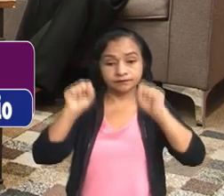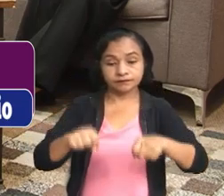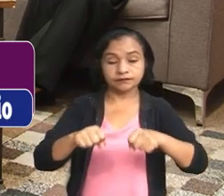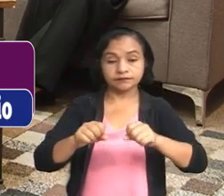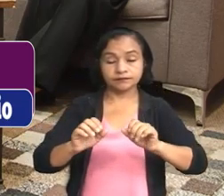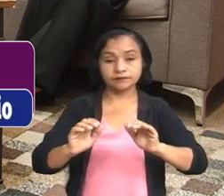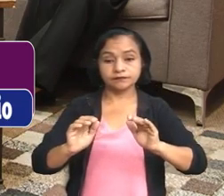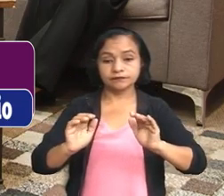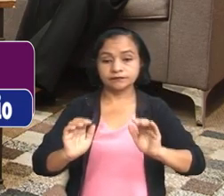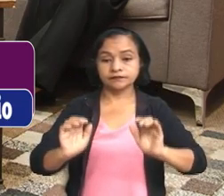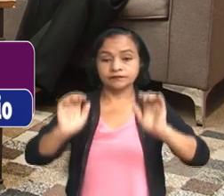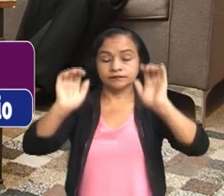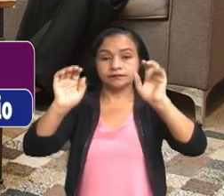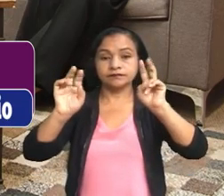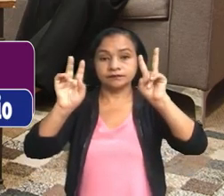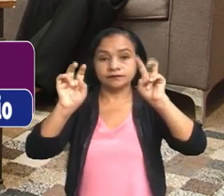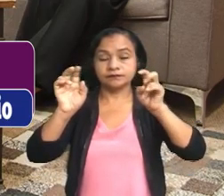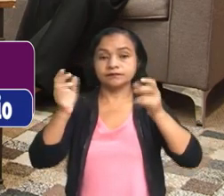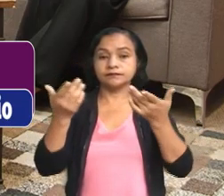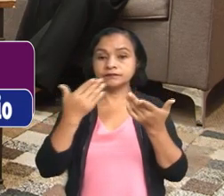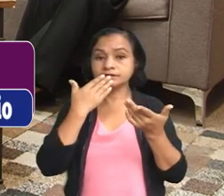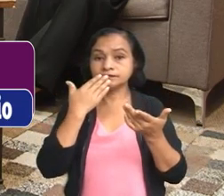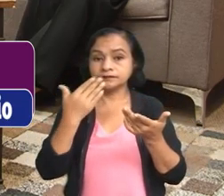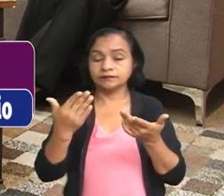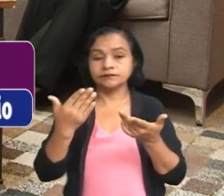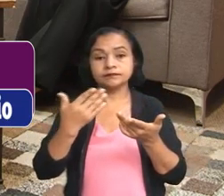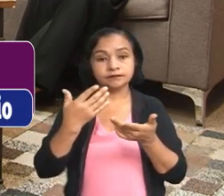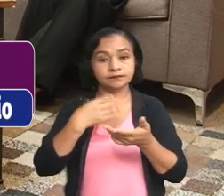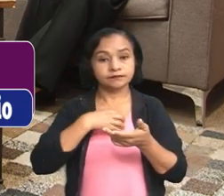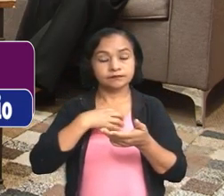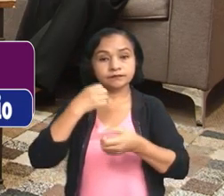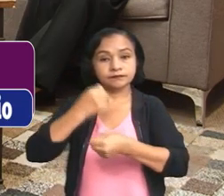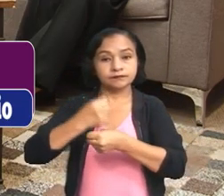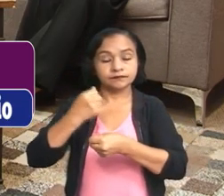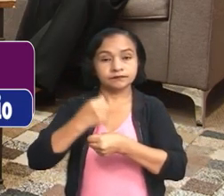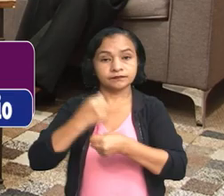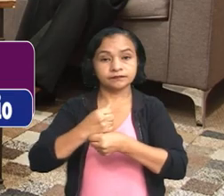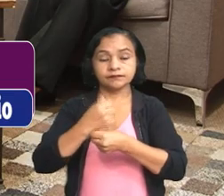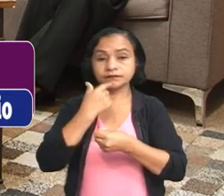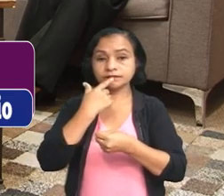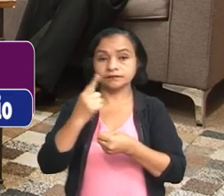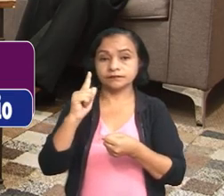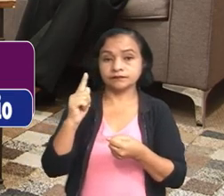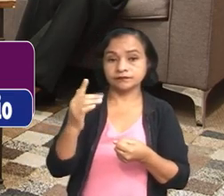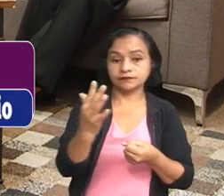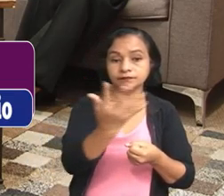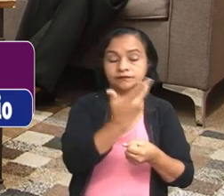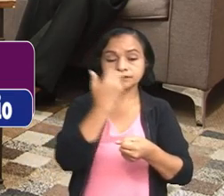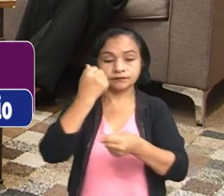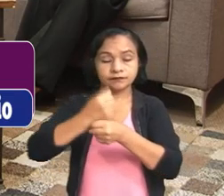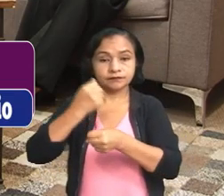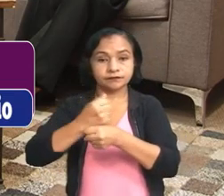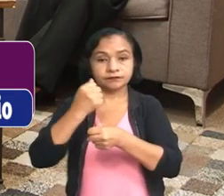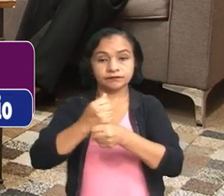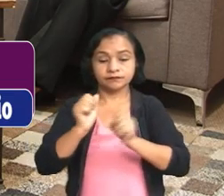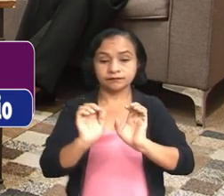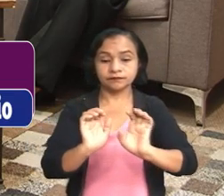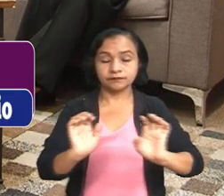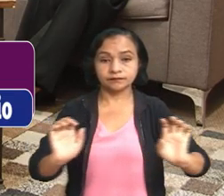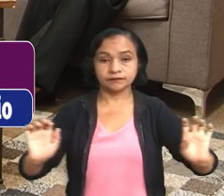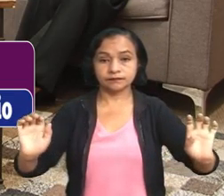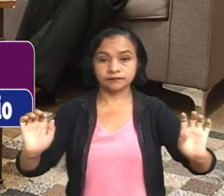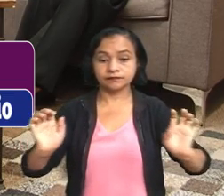pueda crecer en ese ambiente sano y a la vez productivo. porque si nosotros estamos trabajando con una niñez que